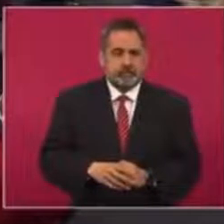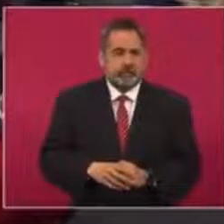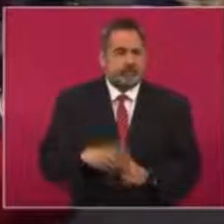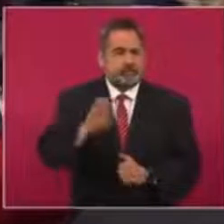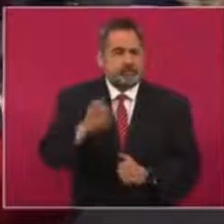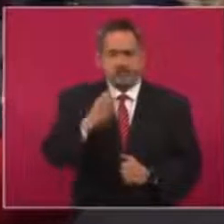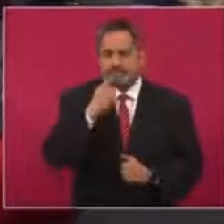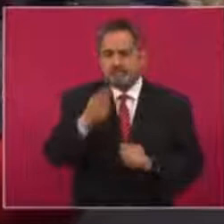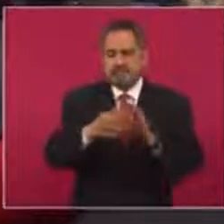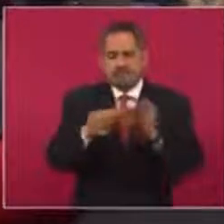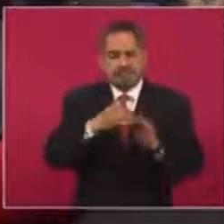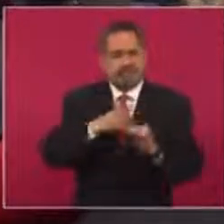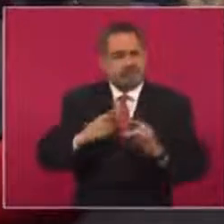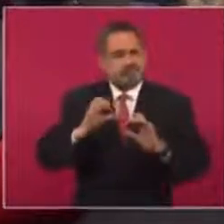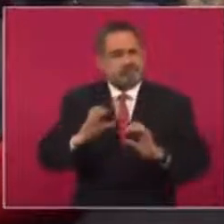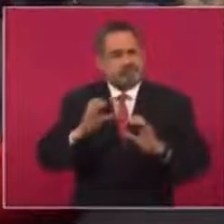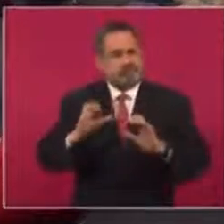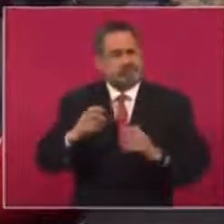Eso es lo que tenemos que cuidar.